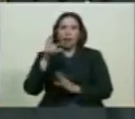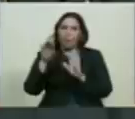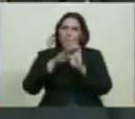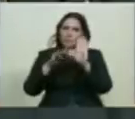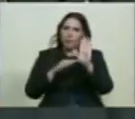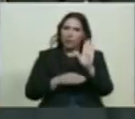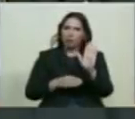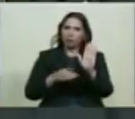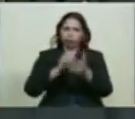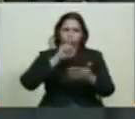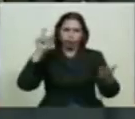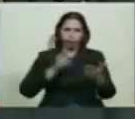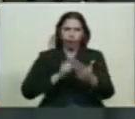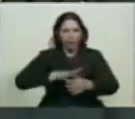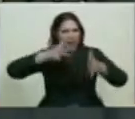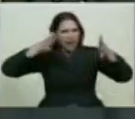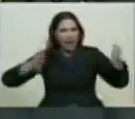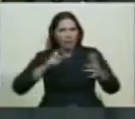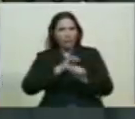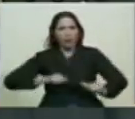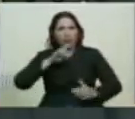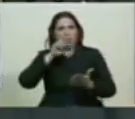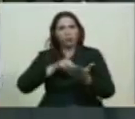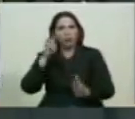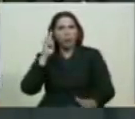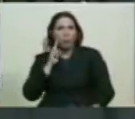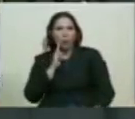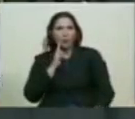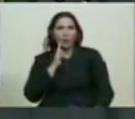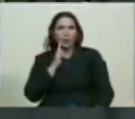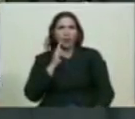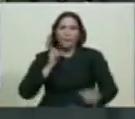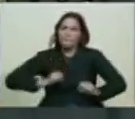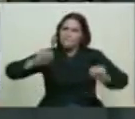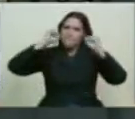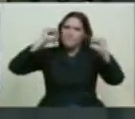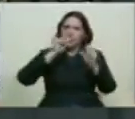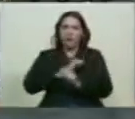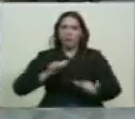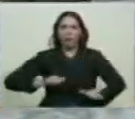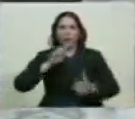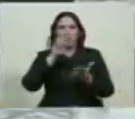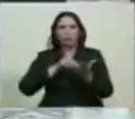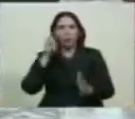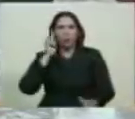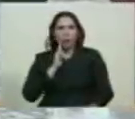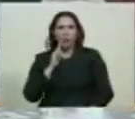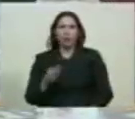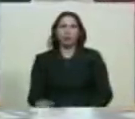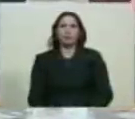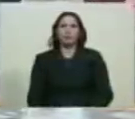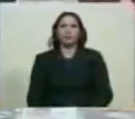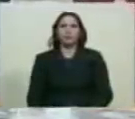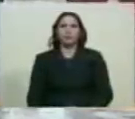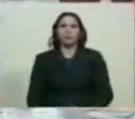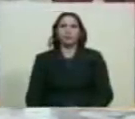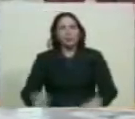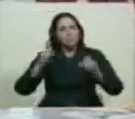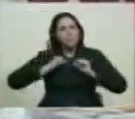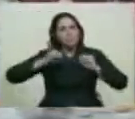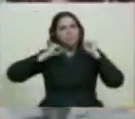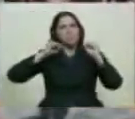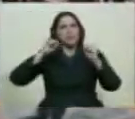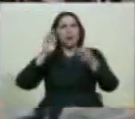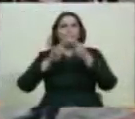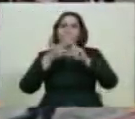nuestra gran Fuerza Armada Nacional Bolivariana. ¡Que viva la Fuerza Armada Nacional Bolivariana! ¡Viva! ¡Que viva la paz